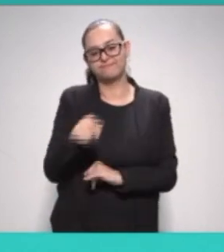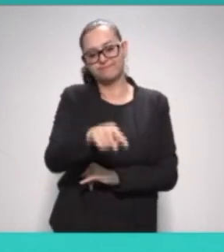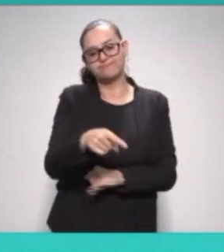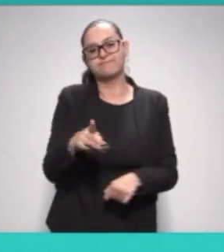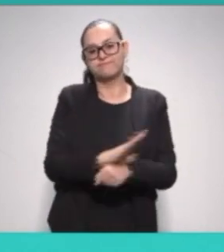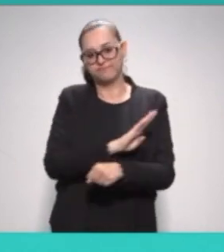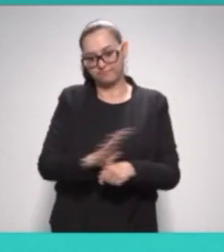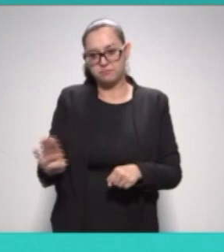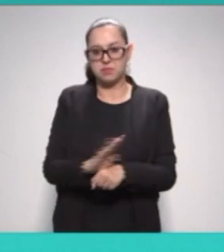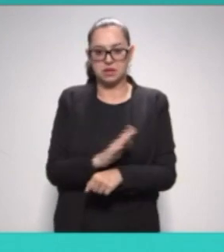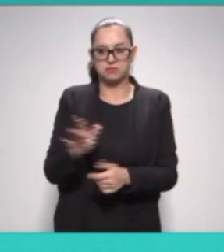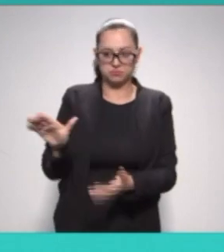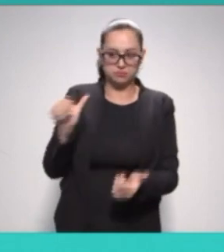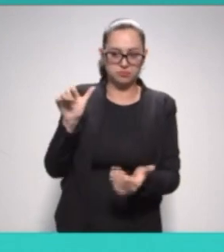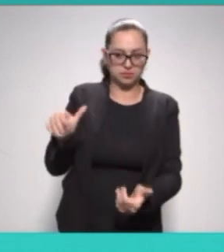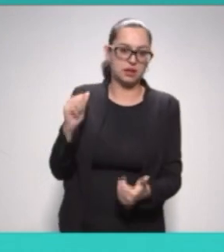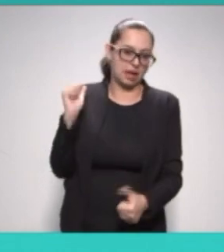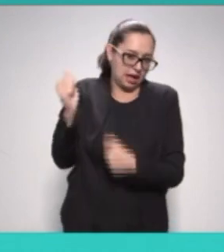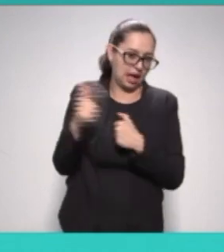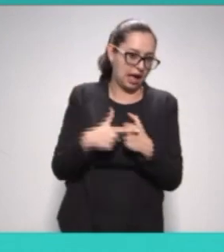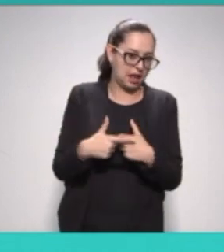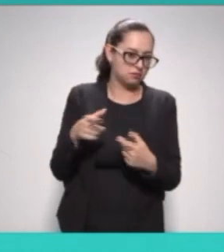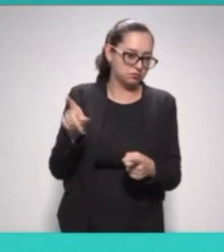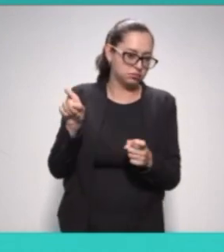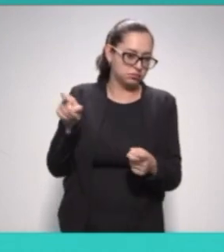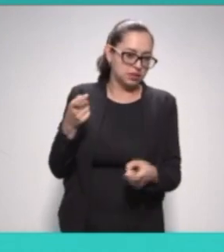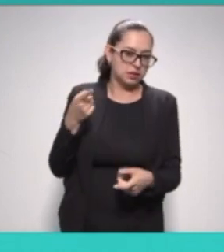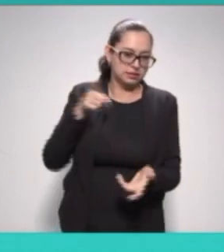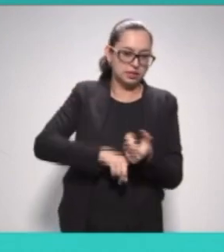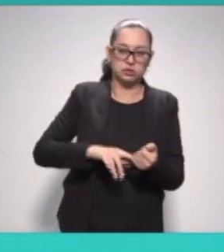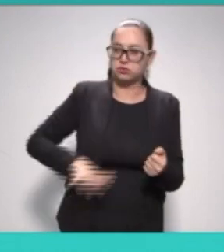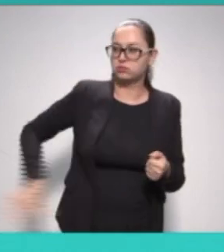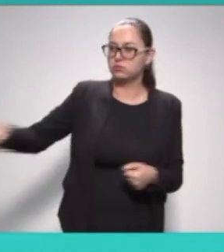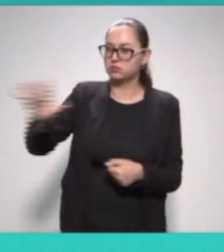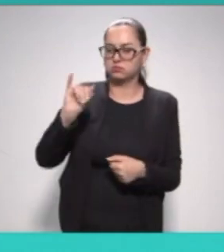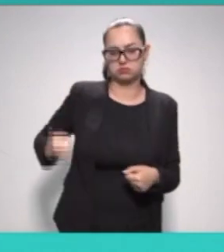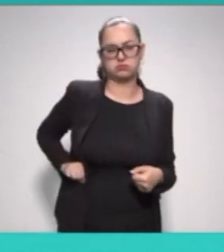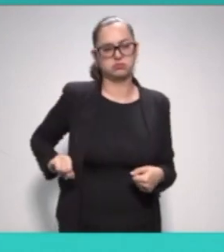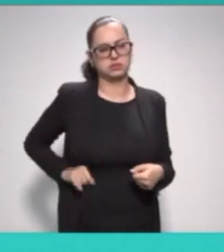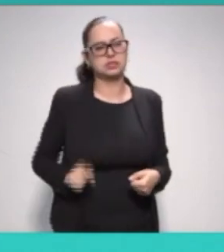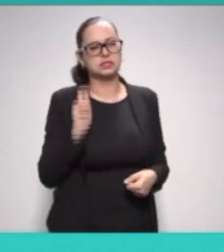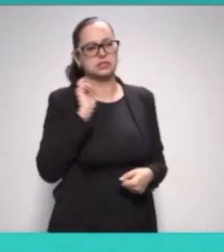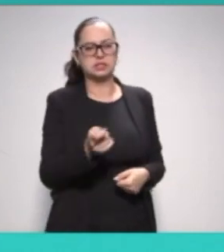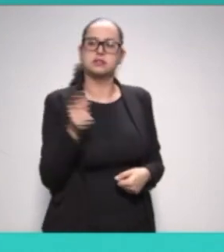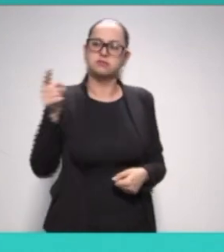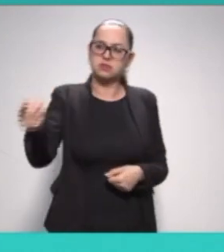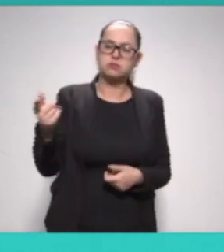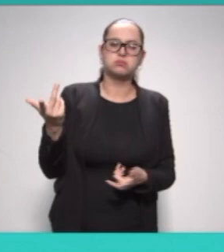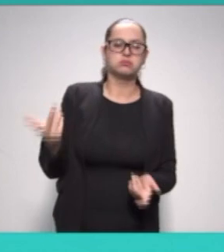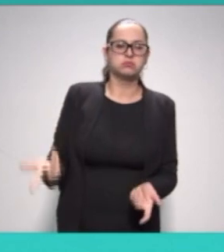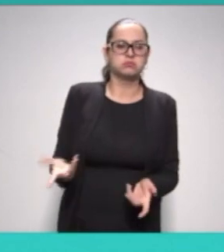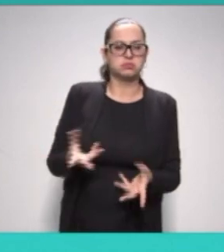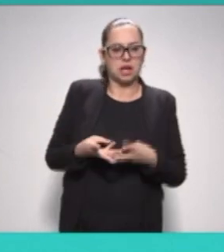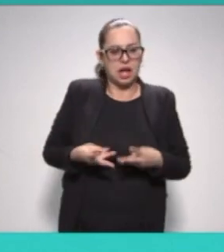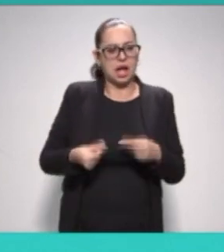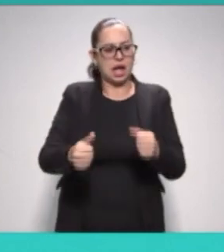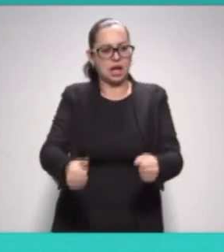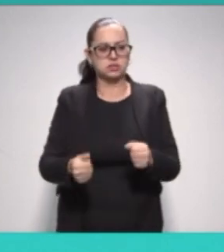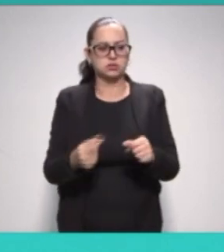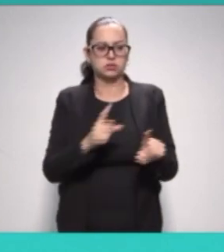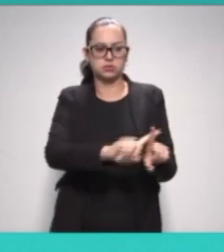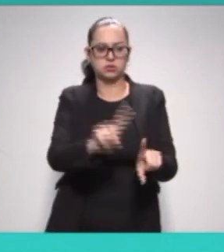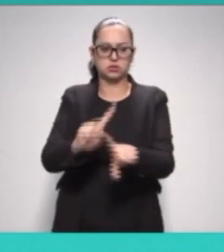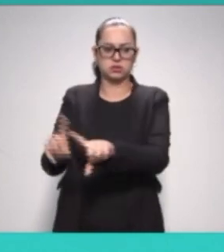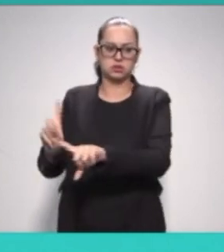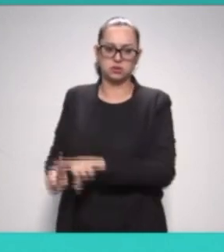beneficios económicos que son del interés de la sociedad toda vez que vienen del financiamiento de sus vertientes de gasto en